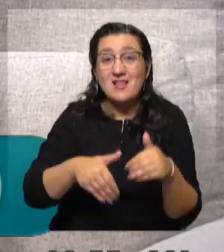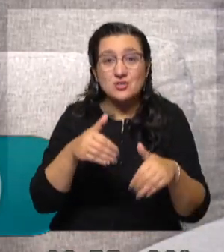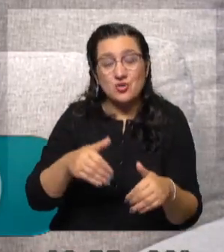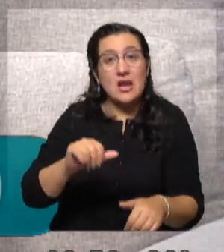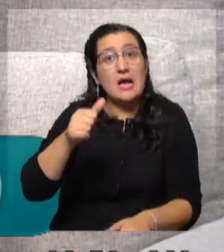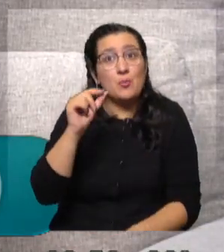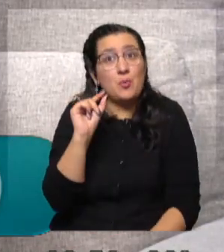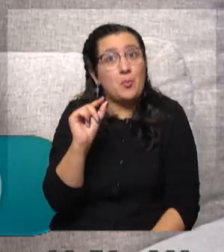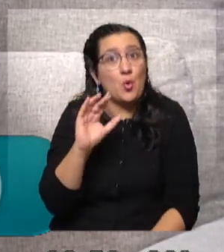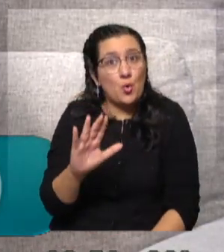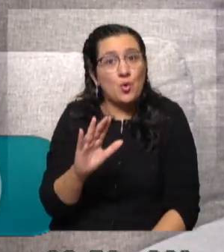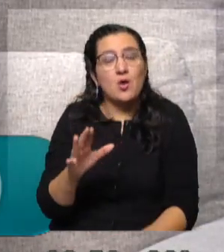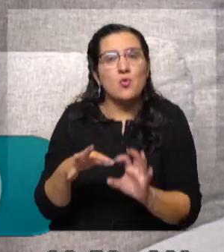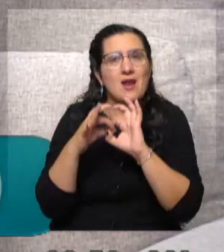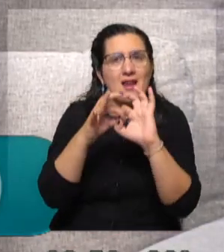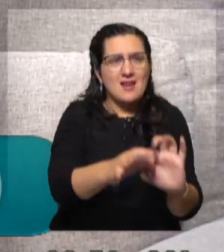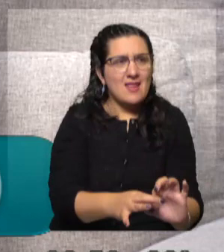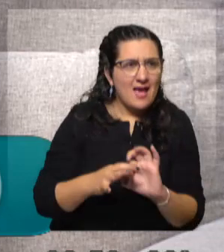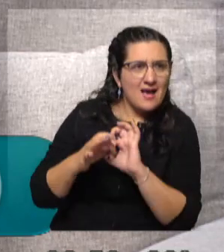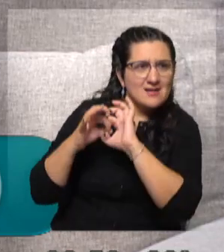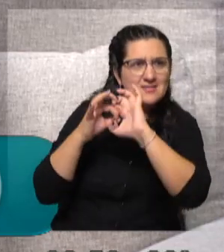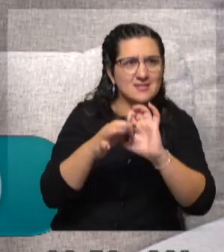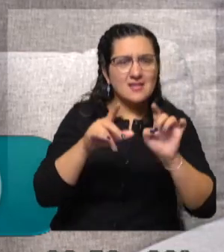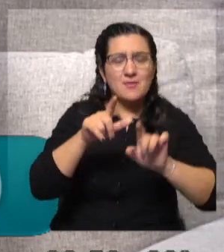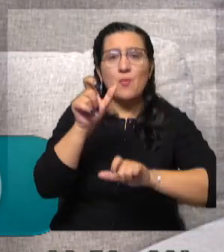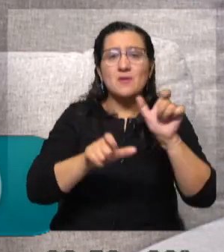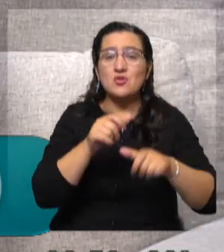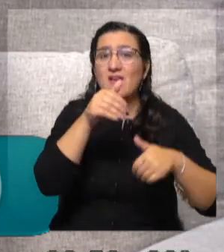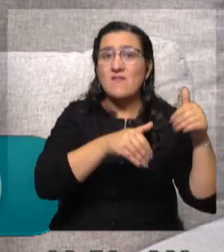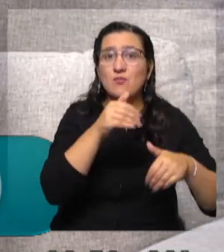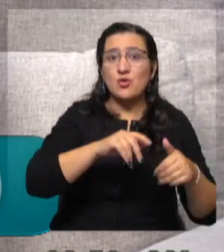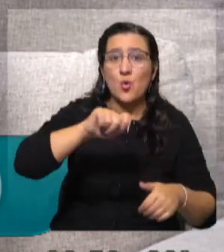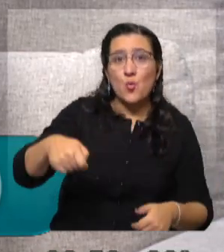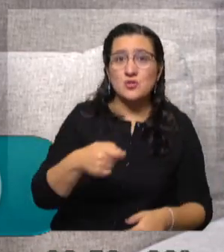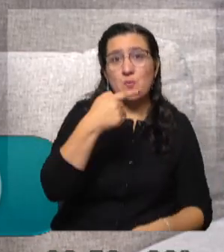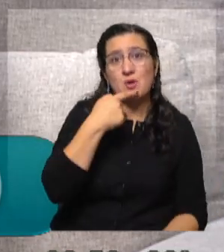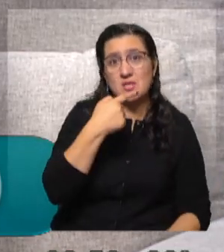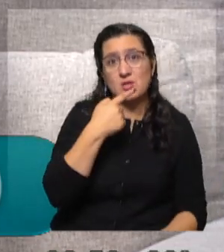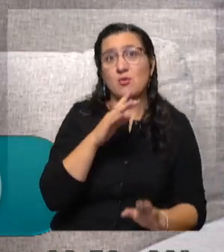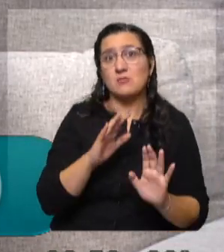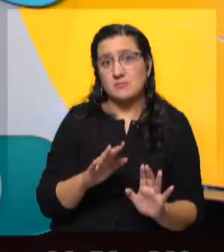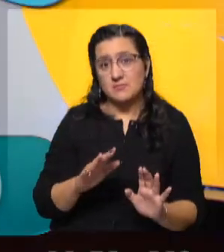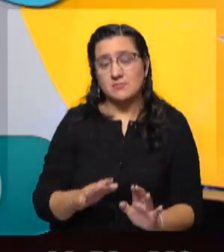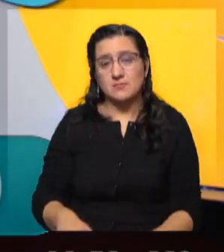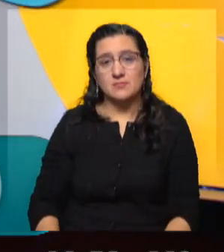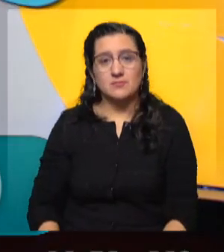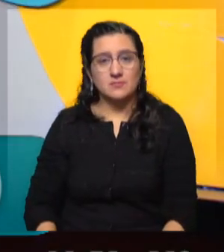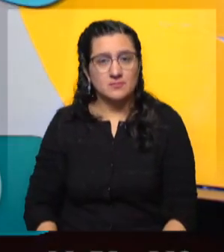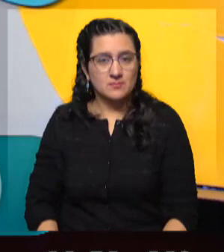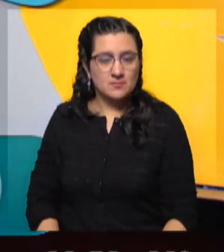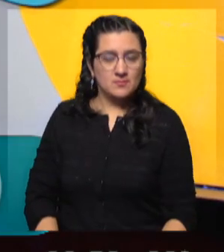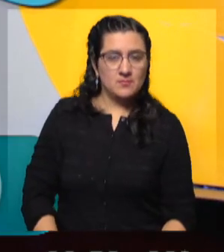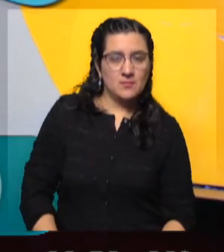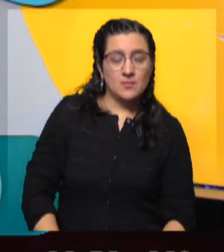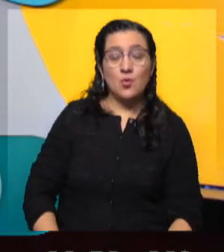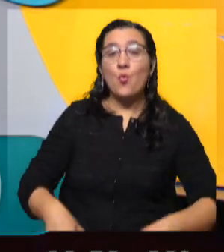decirlo y generando una alianza enorme incluso con gente que había votado el juicio político Álvaro a ver eh justamente la